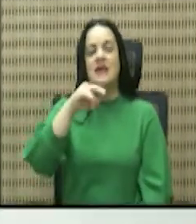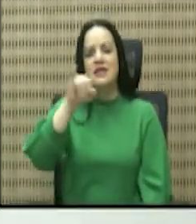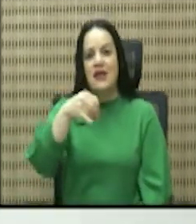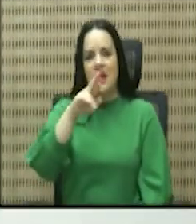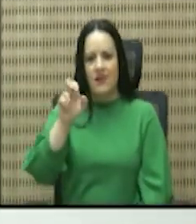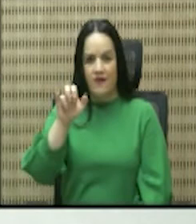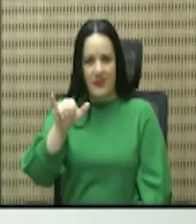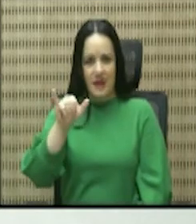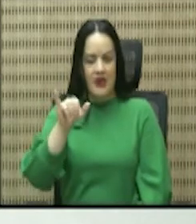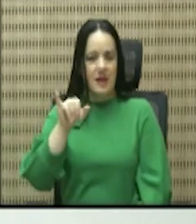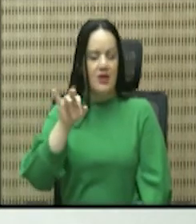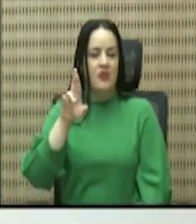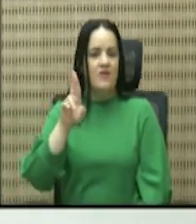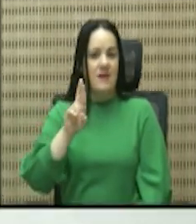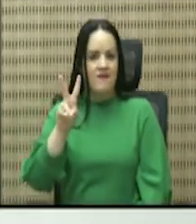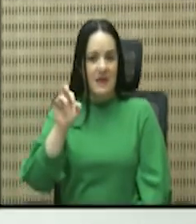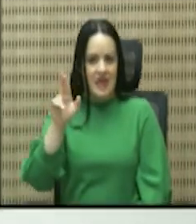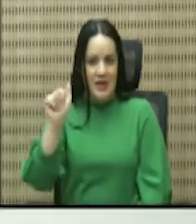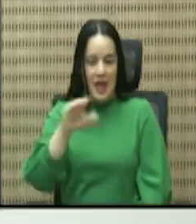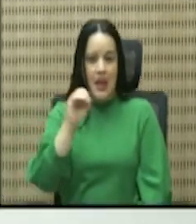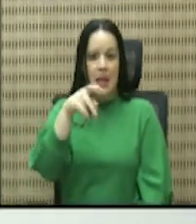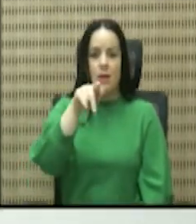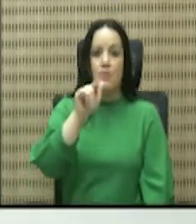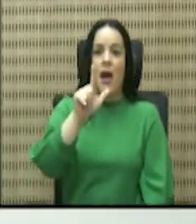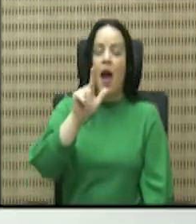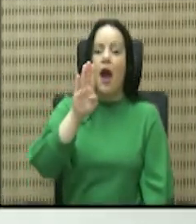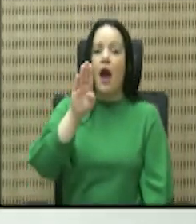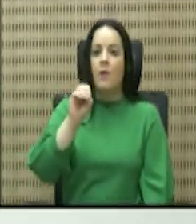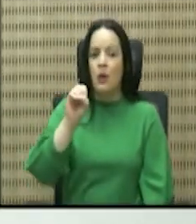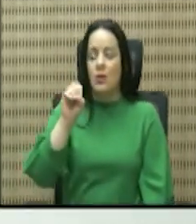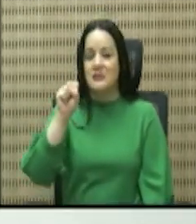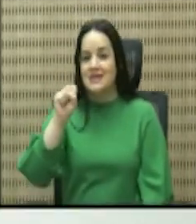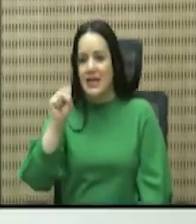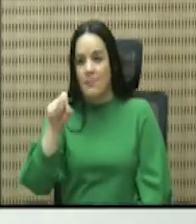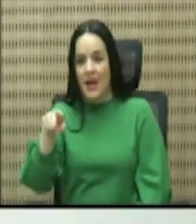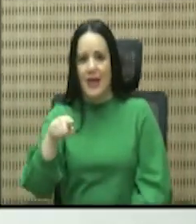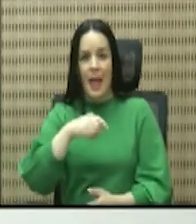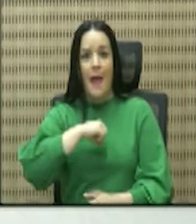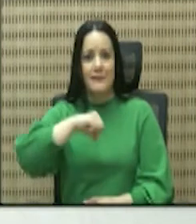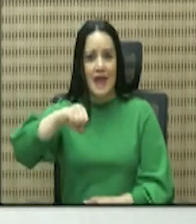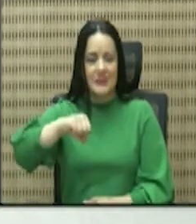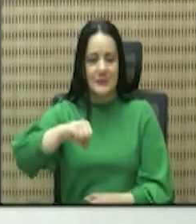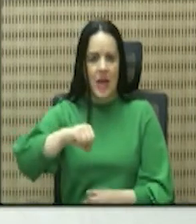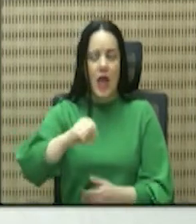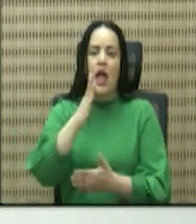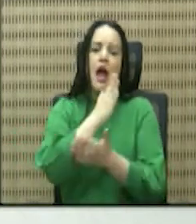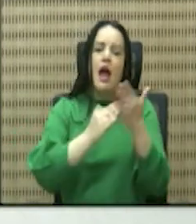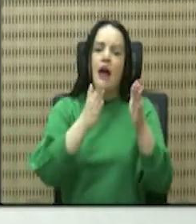silva que está en amenaza a alguien le está doliendo por ahí señor